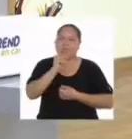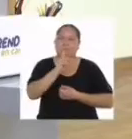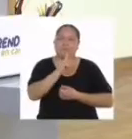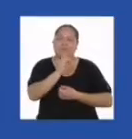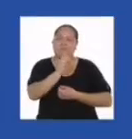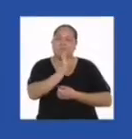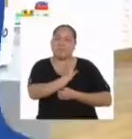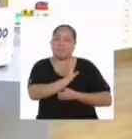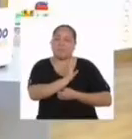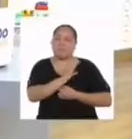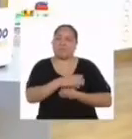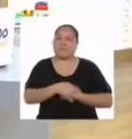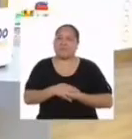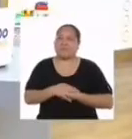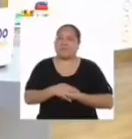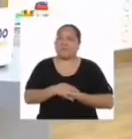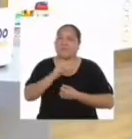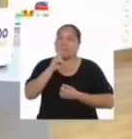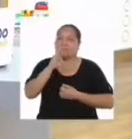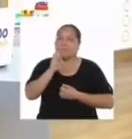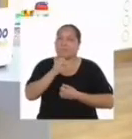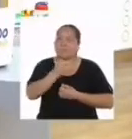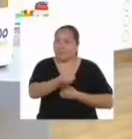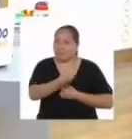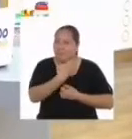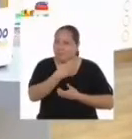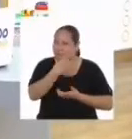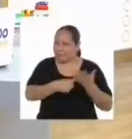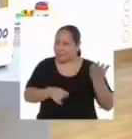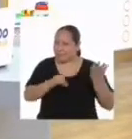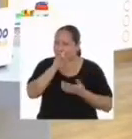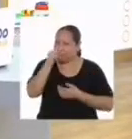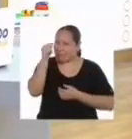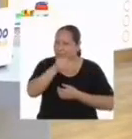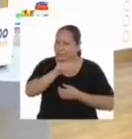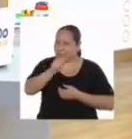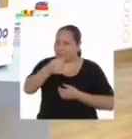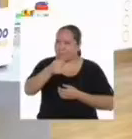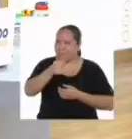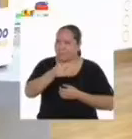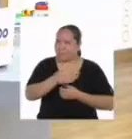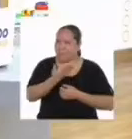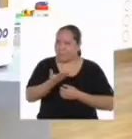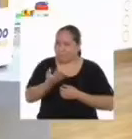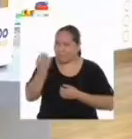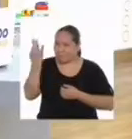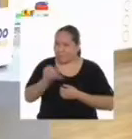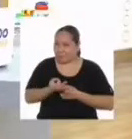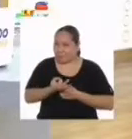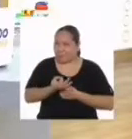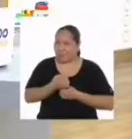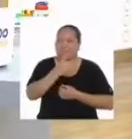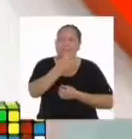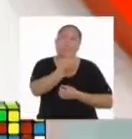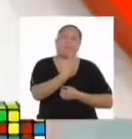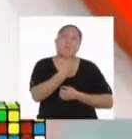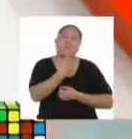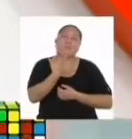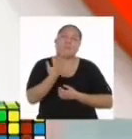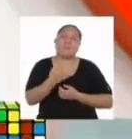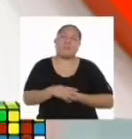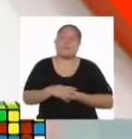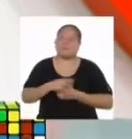Ya, está bien. Rebot, ahora sí me vas a decir para qué sirve esta llave, ¿no? ¿Por qué no me quieres